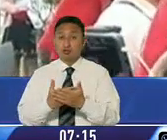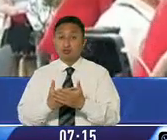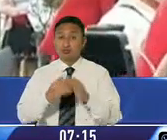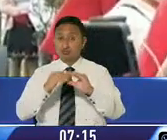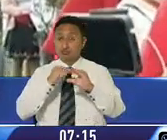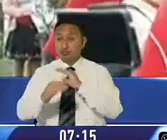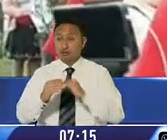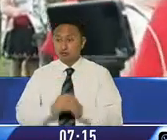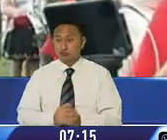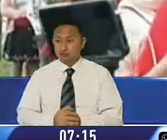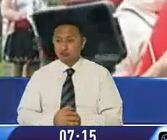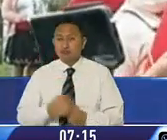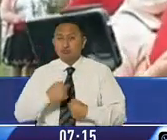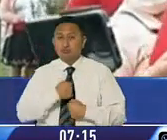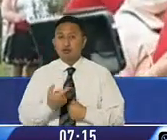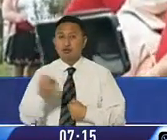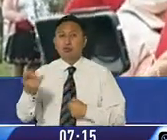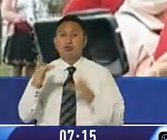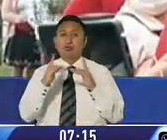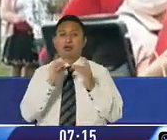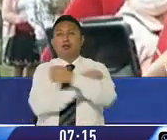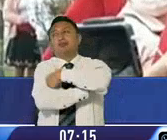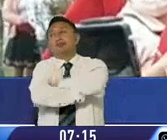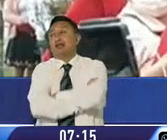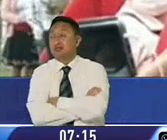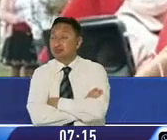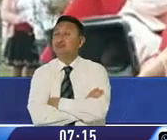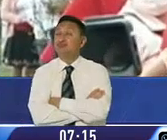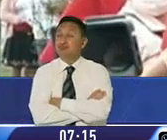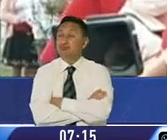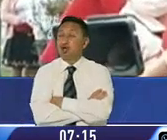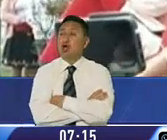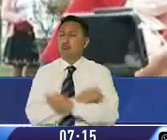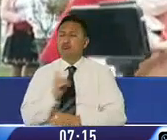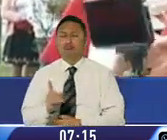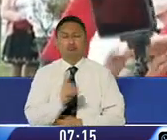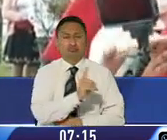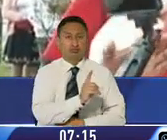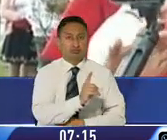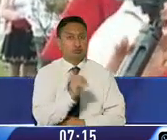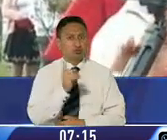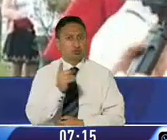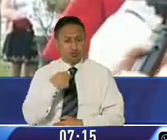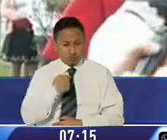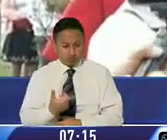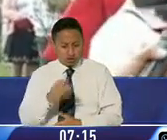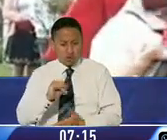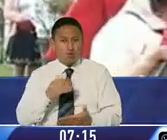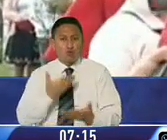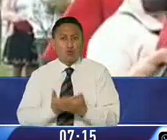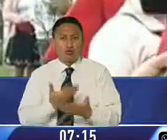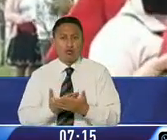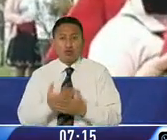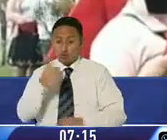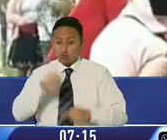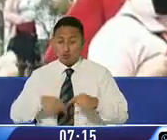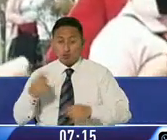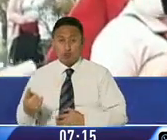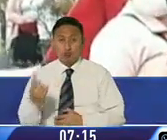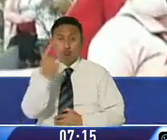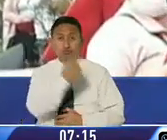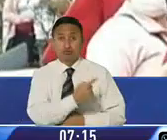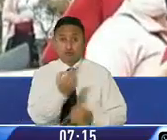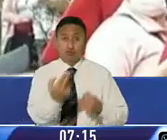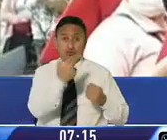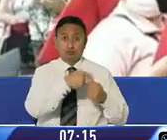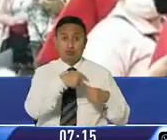No estamos pues ahí acostados en la cama para de noche a la mañana ir. Hemos justificado por qué no hemos podido